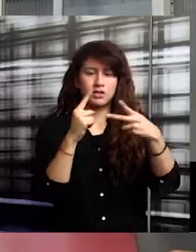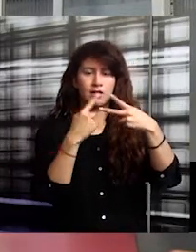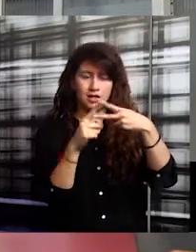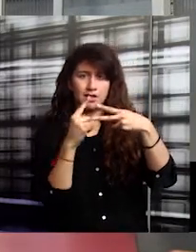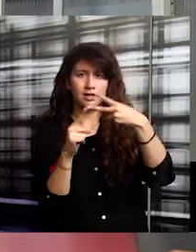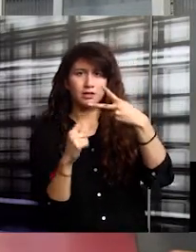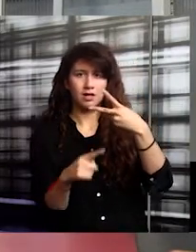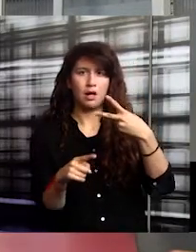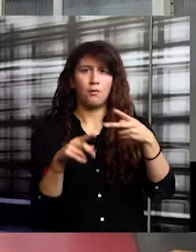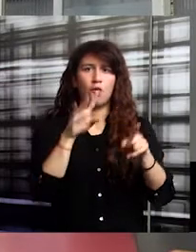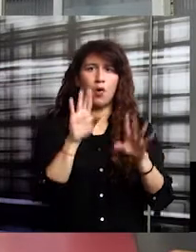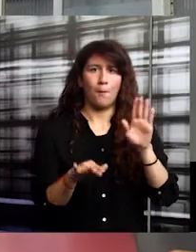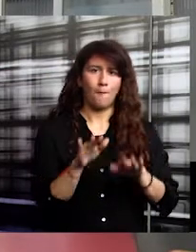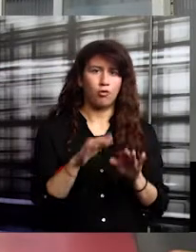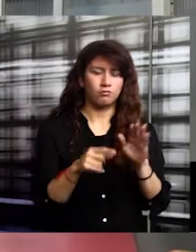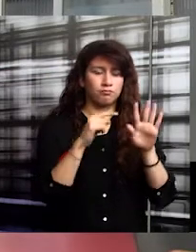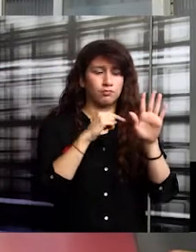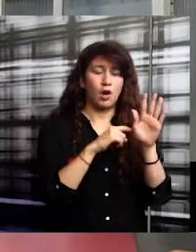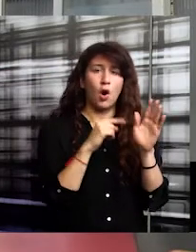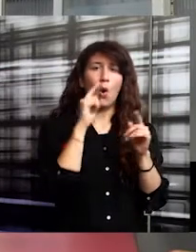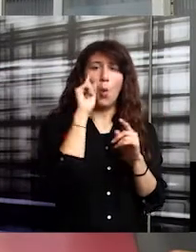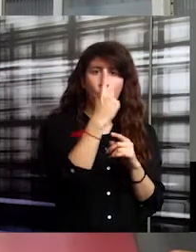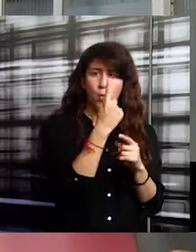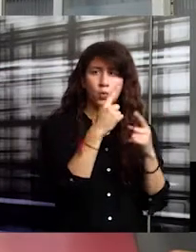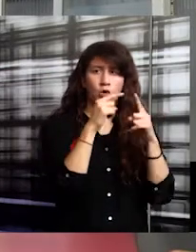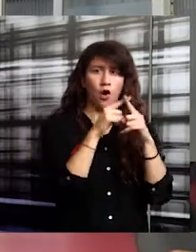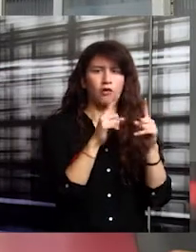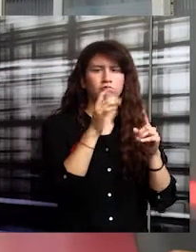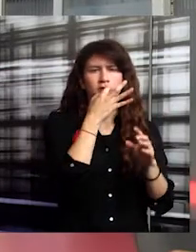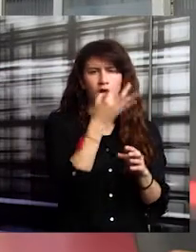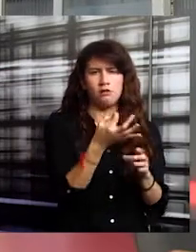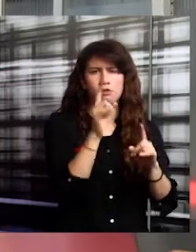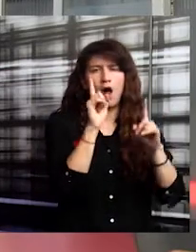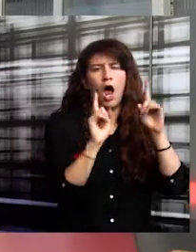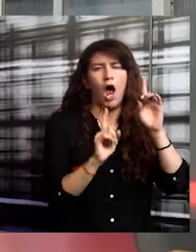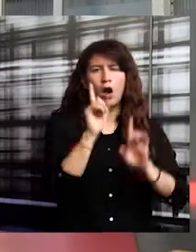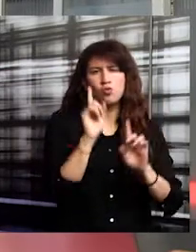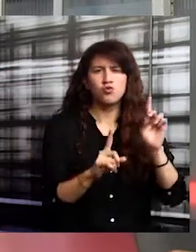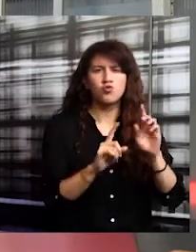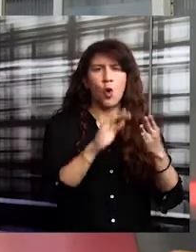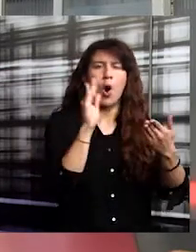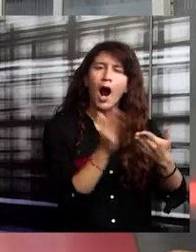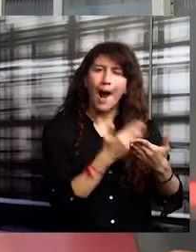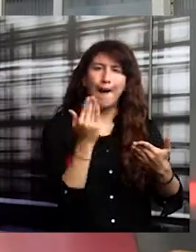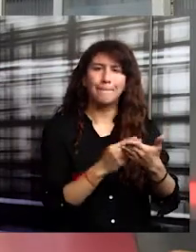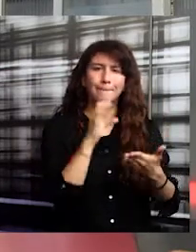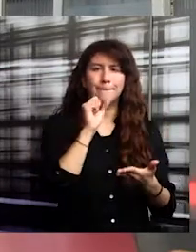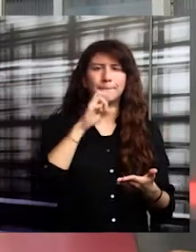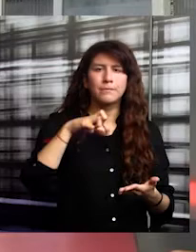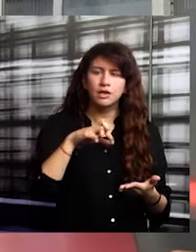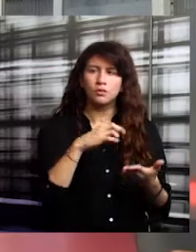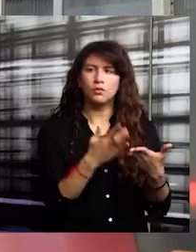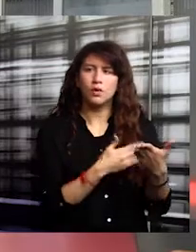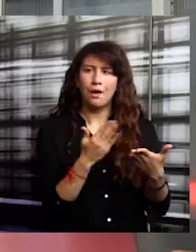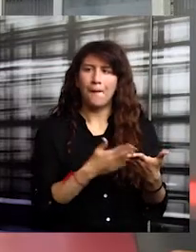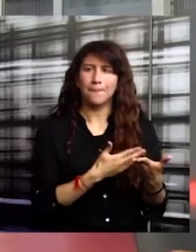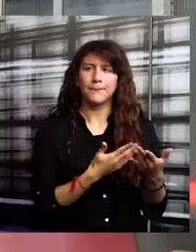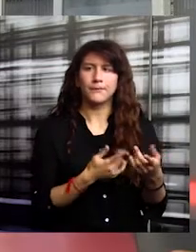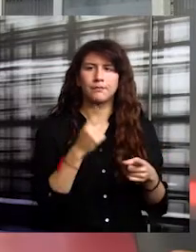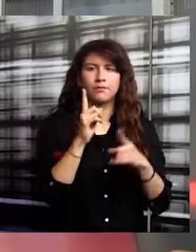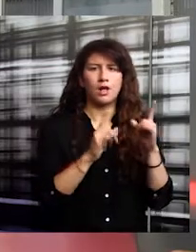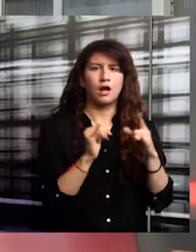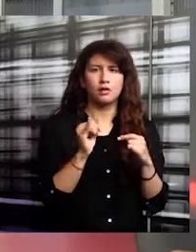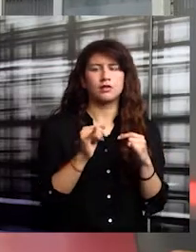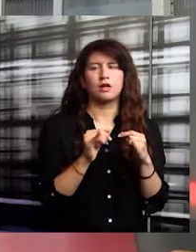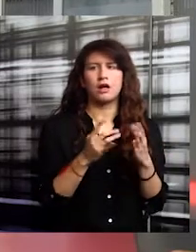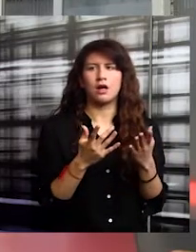que se refieren a ciertos capítulos, por ejemplo, el de la institucionalidad, el de las garantías constitucionales, el de las Fuerzas Armadas, que requieren